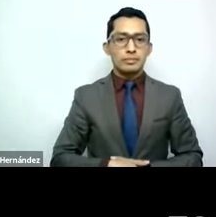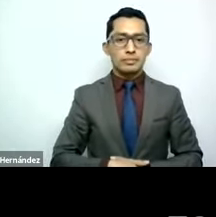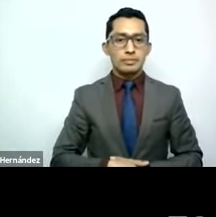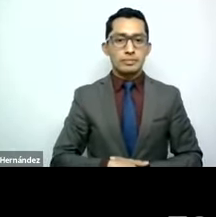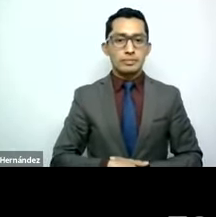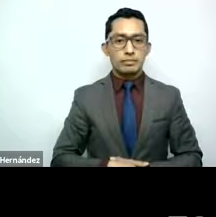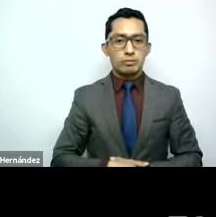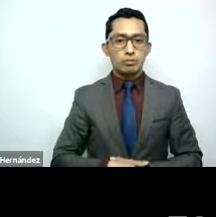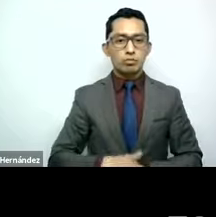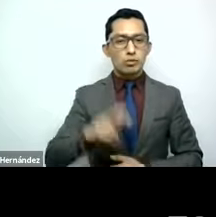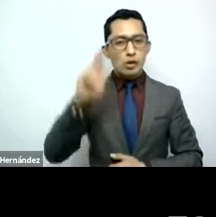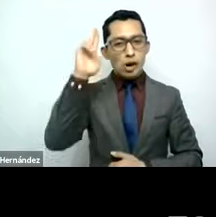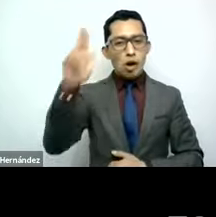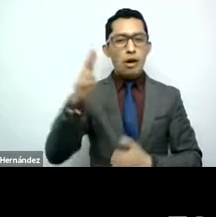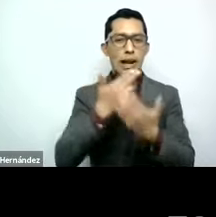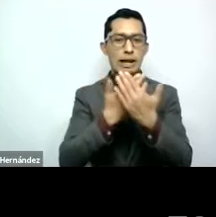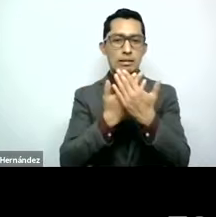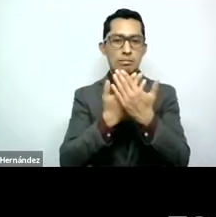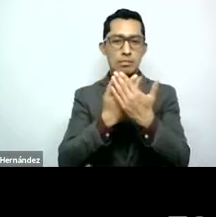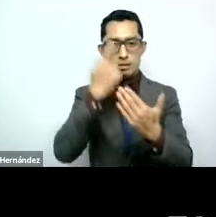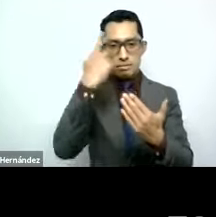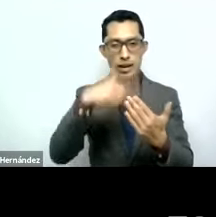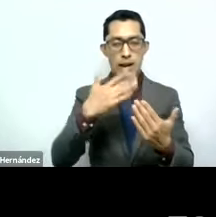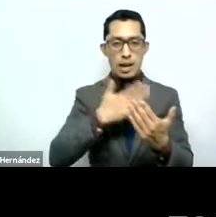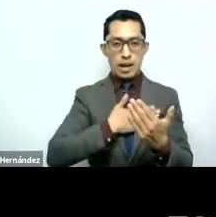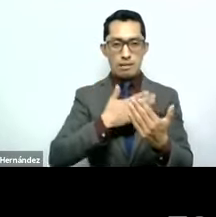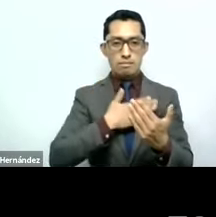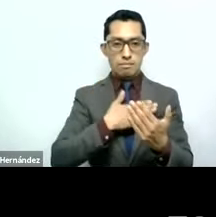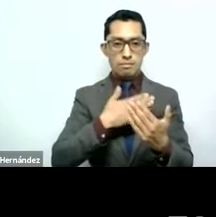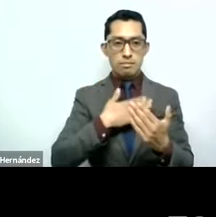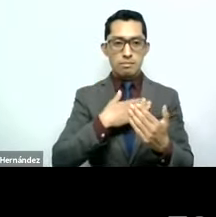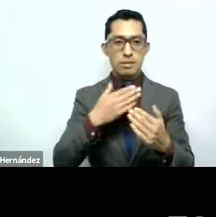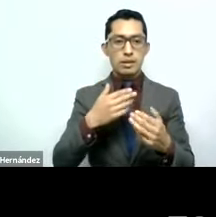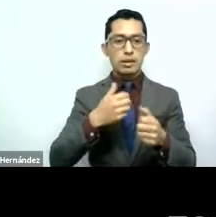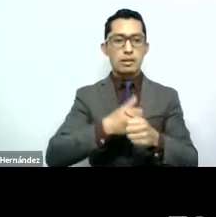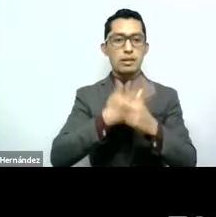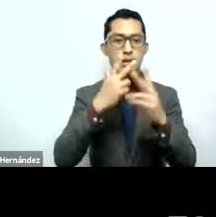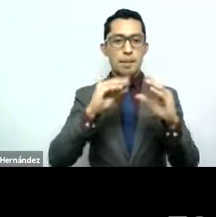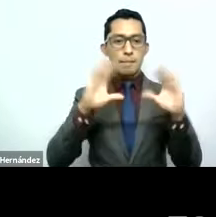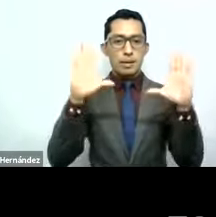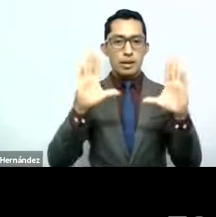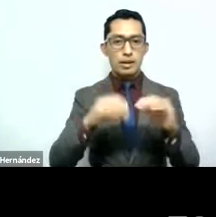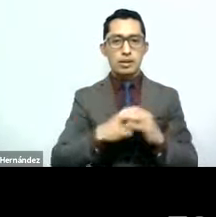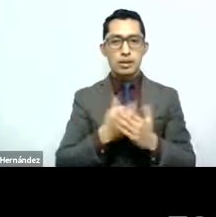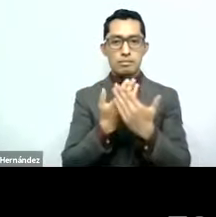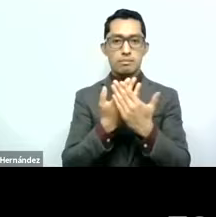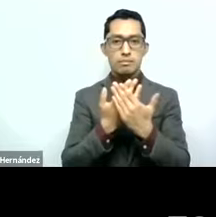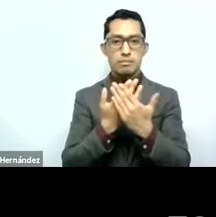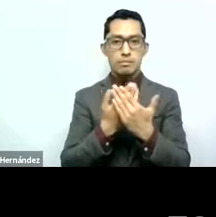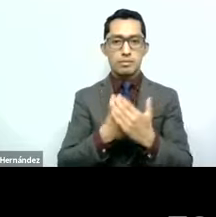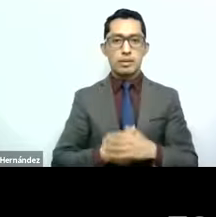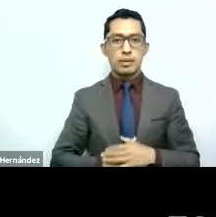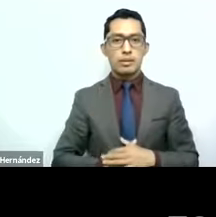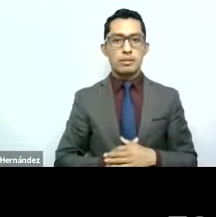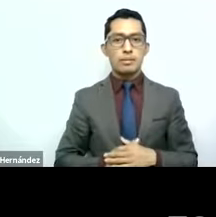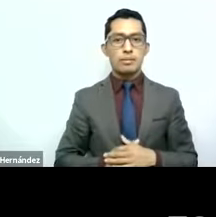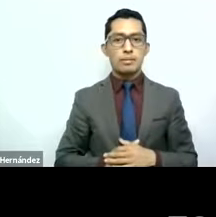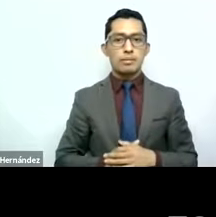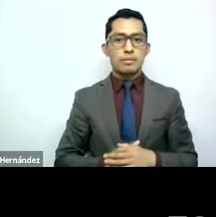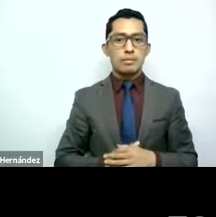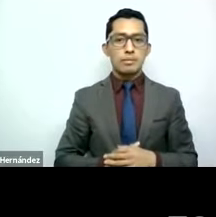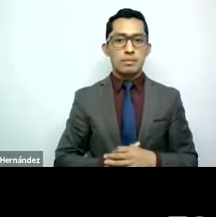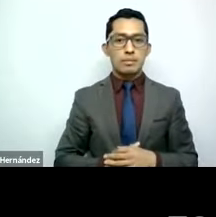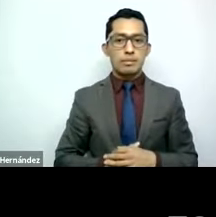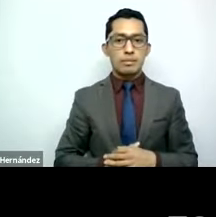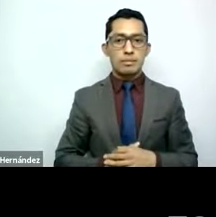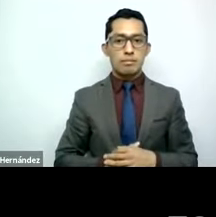Hola, estoy esperando a que me permitan activar mi video, Ricardo. Sí, todavía